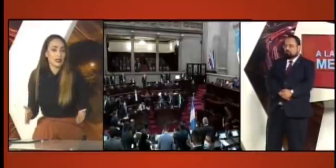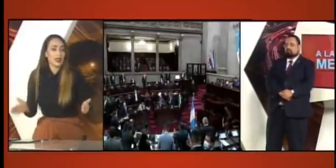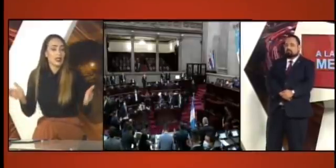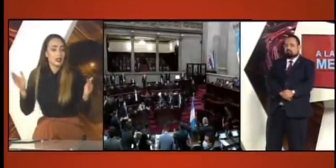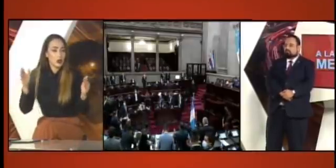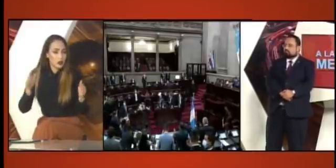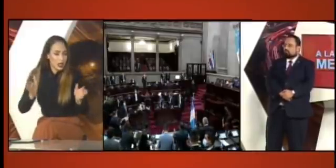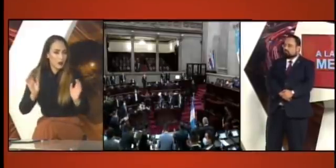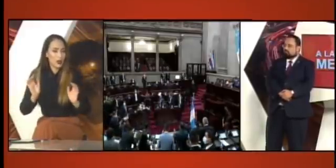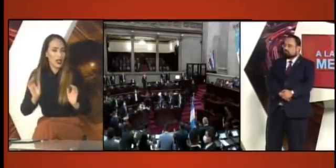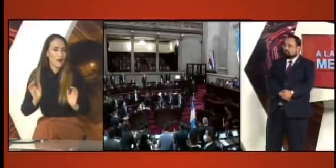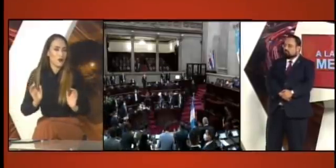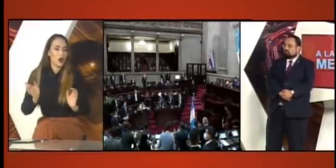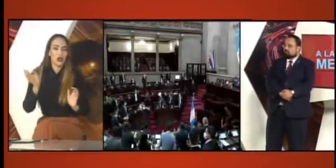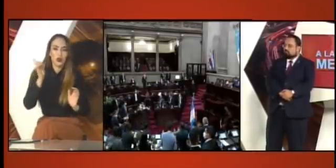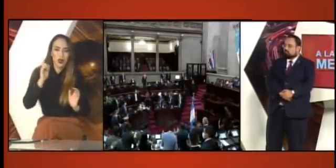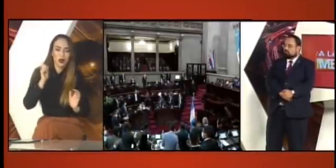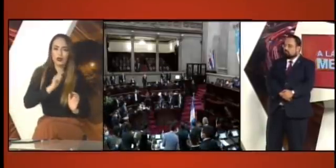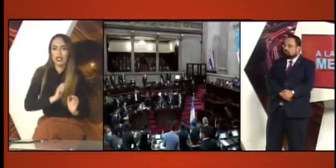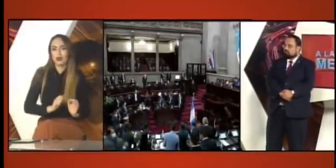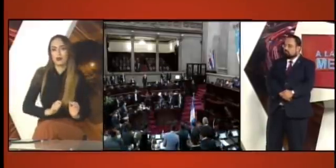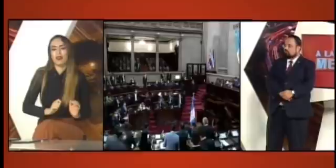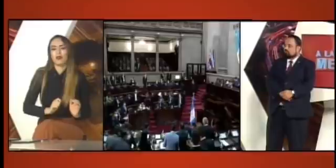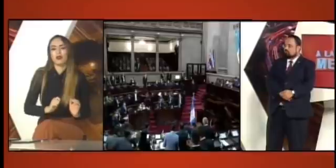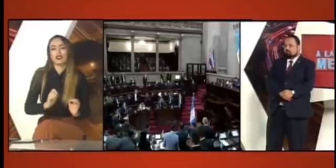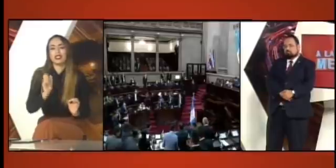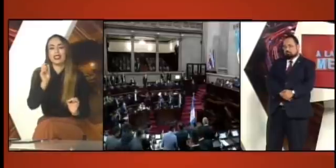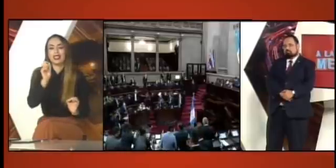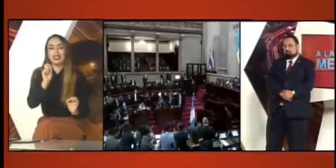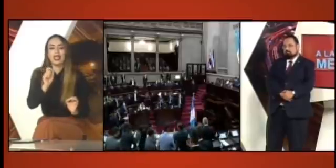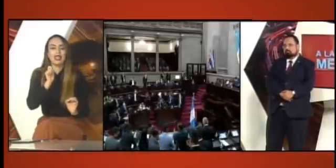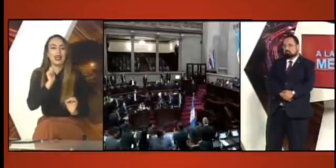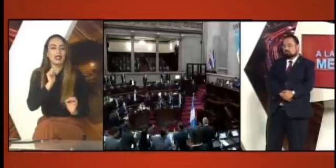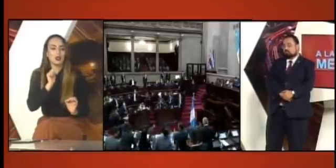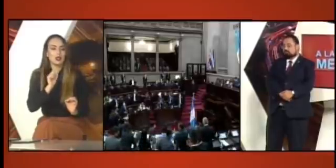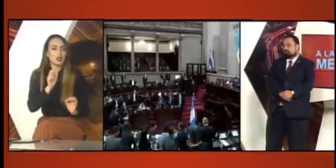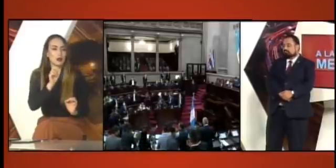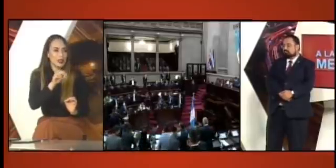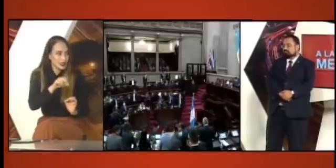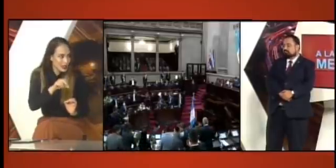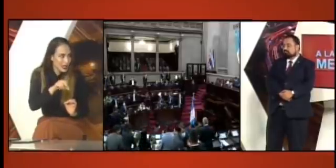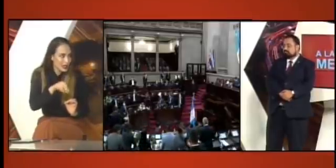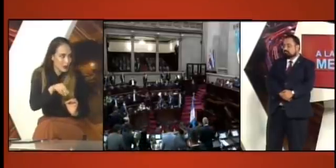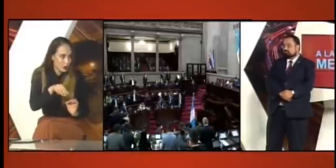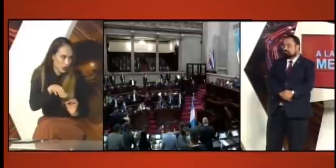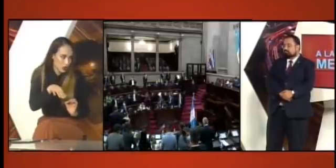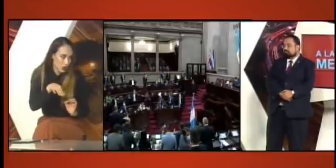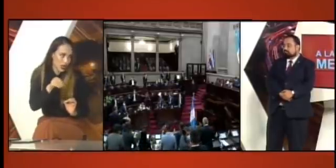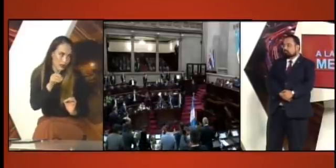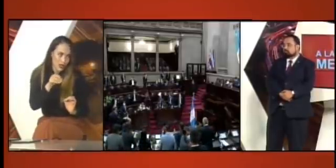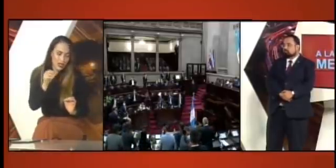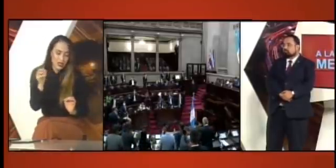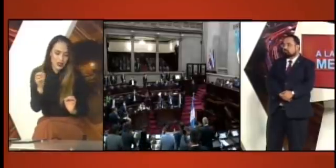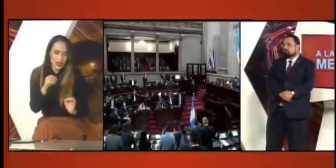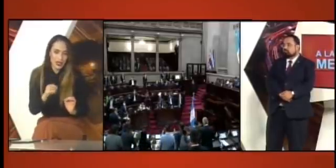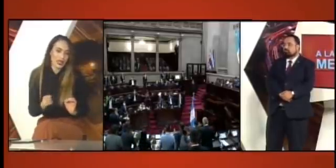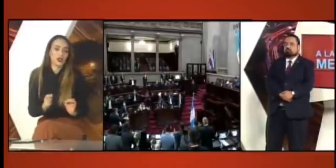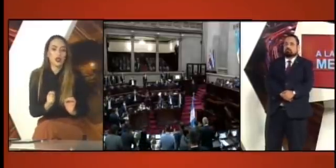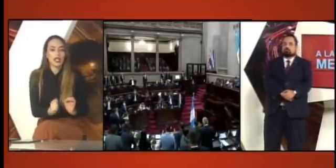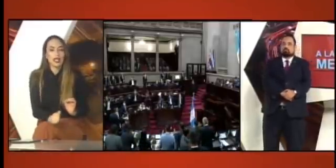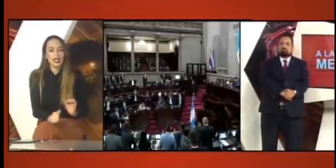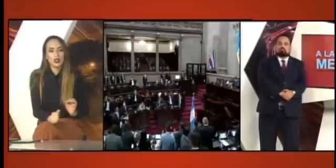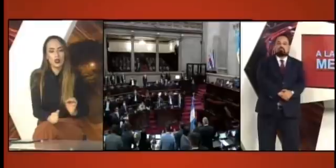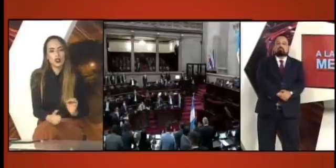validez rol sea usted por ejemplo le tuvieron en los días previos y queda entonces pendiente del proceso de ejercicio del